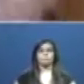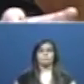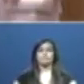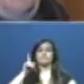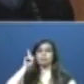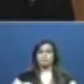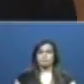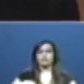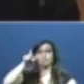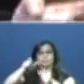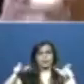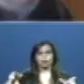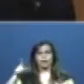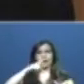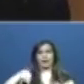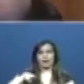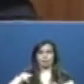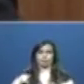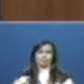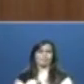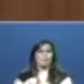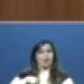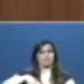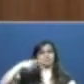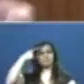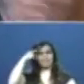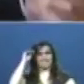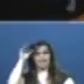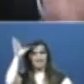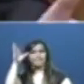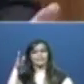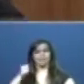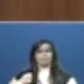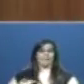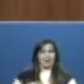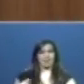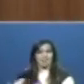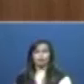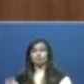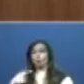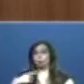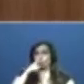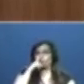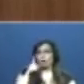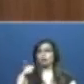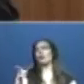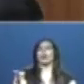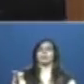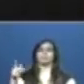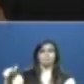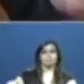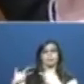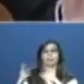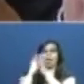han permitido con inteligencia Y con generosidad alcanzar en el último año importantes acuerdos en el